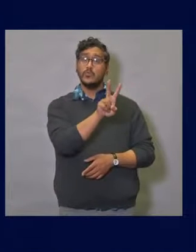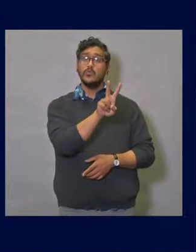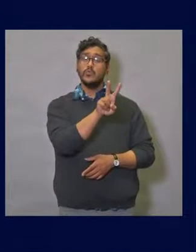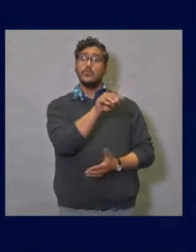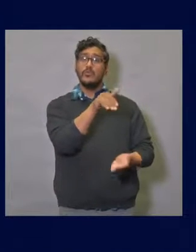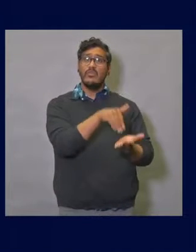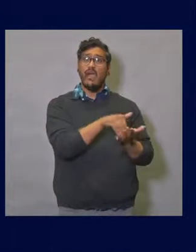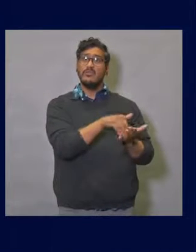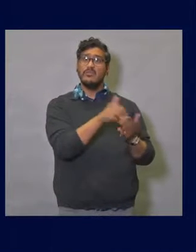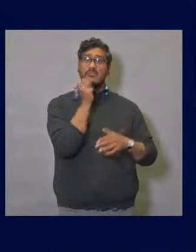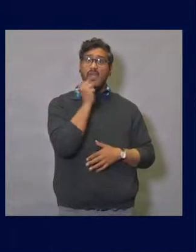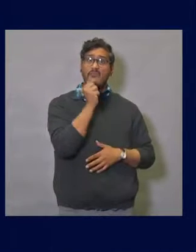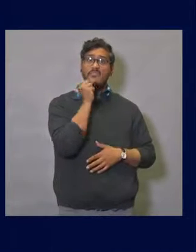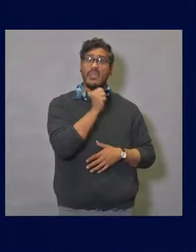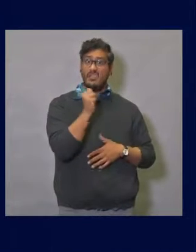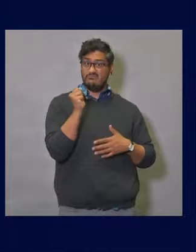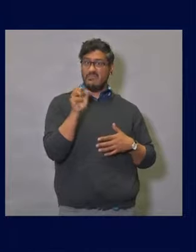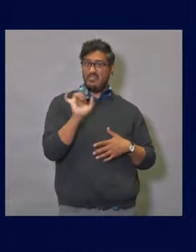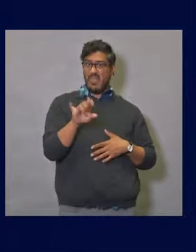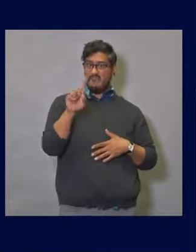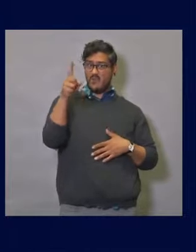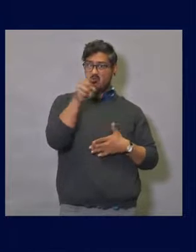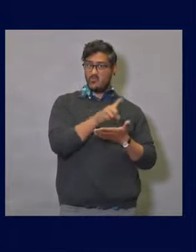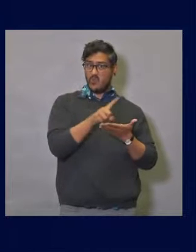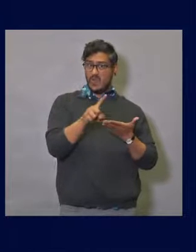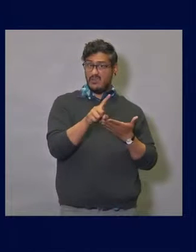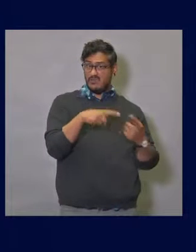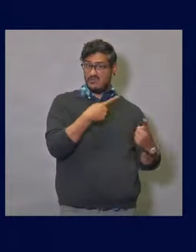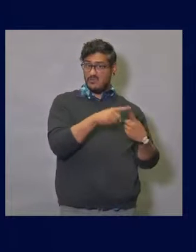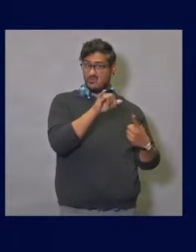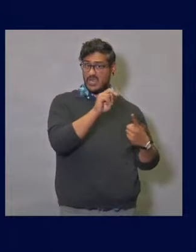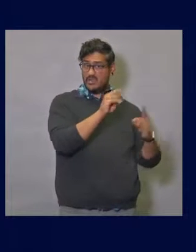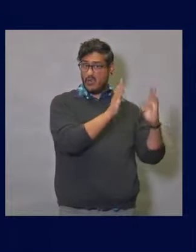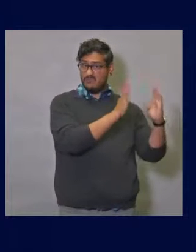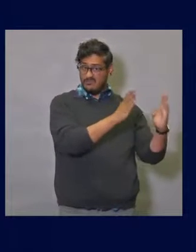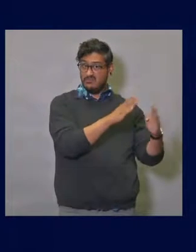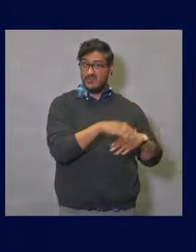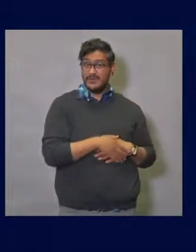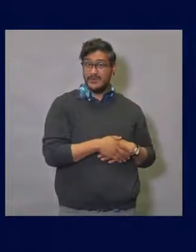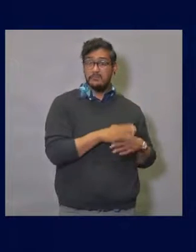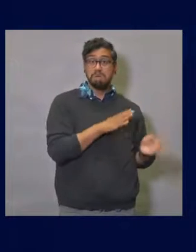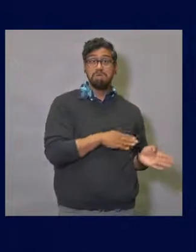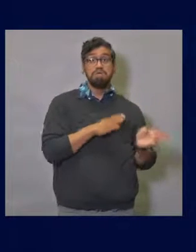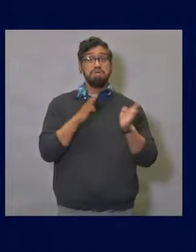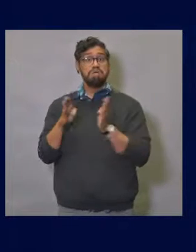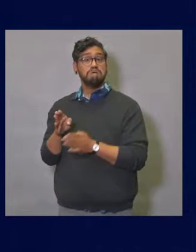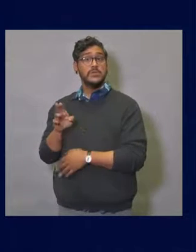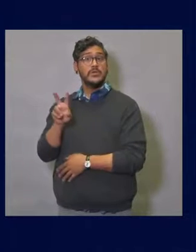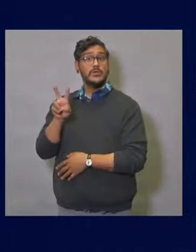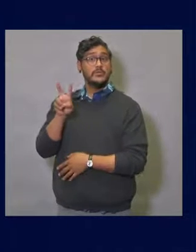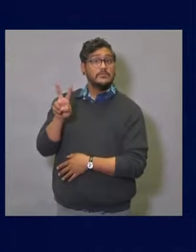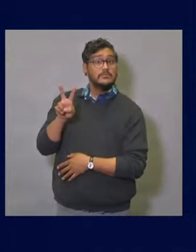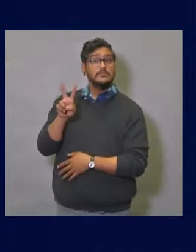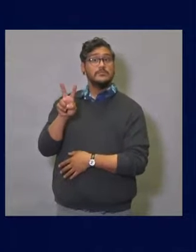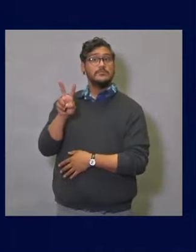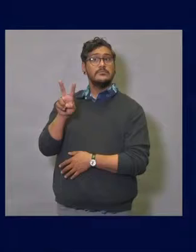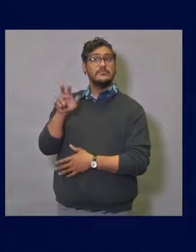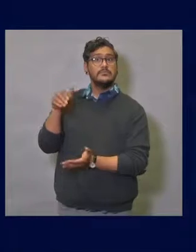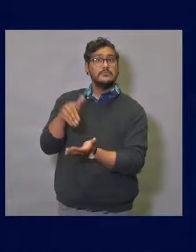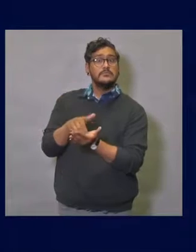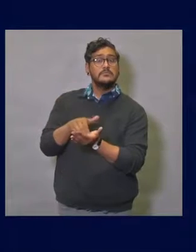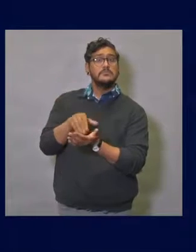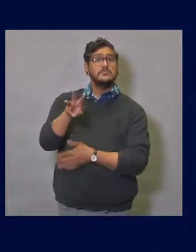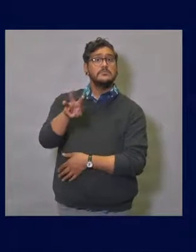102,679 casos nuevos la semana del 1 al 7 de enero del 2021 a 2,683